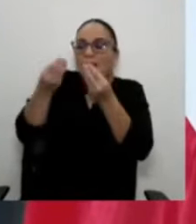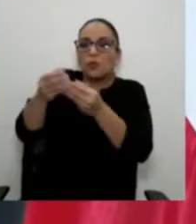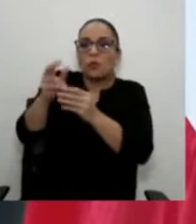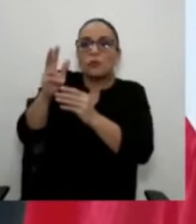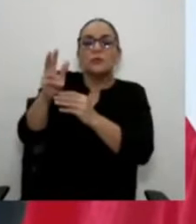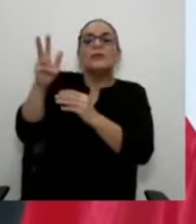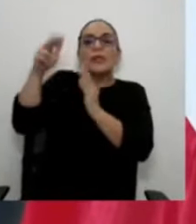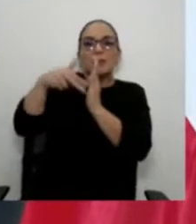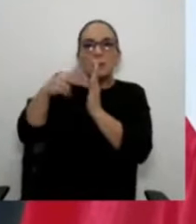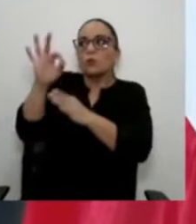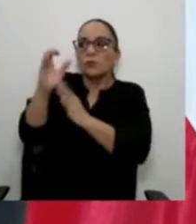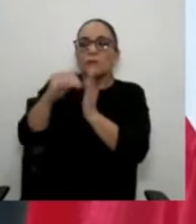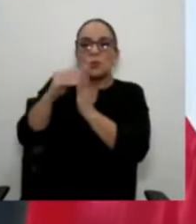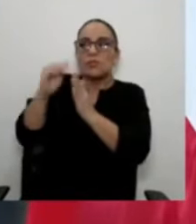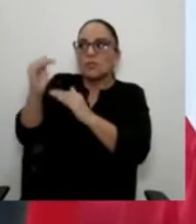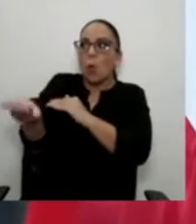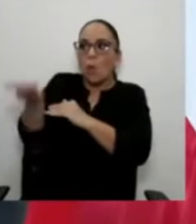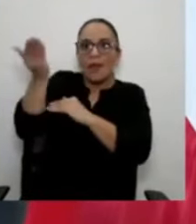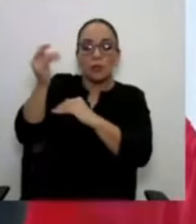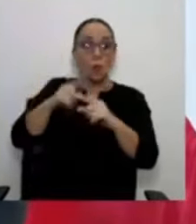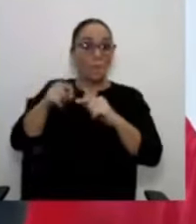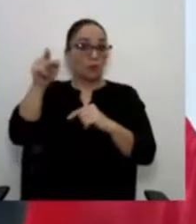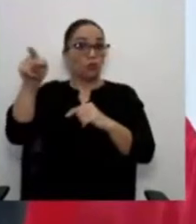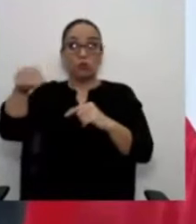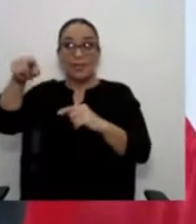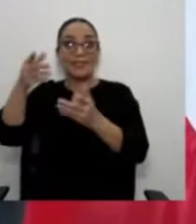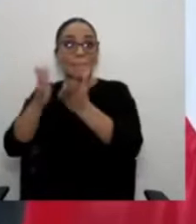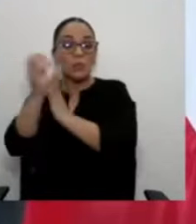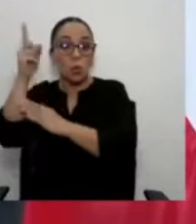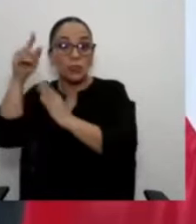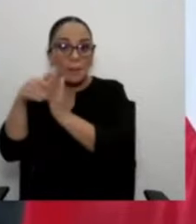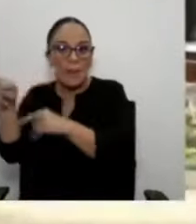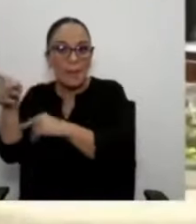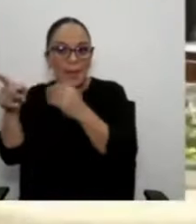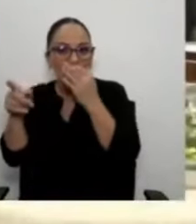aumento y ustedes están pidiendo 11.000.